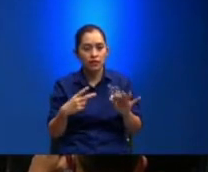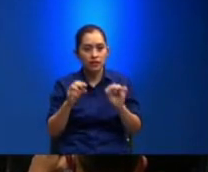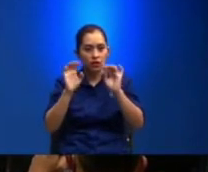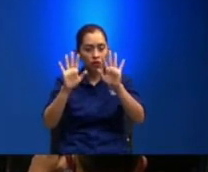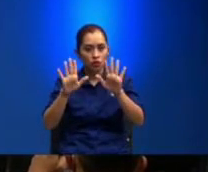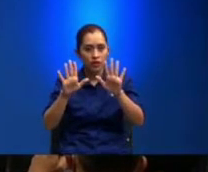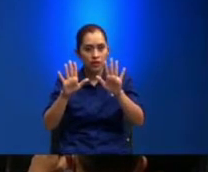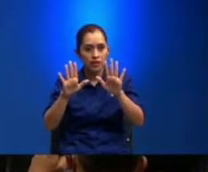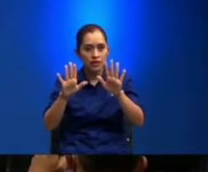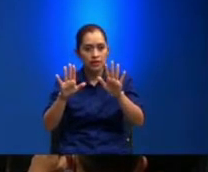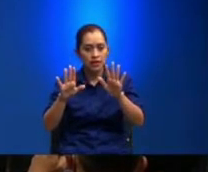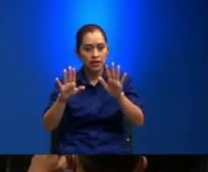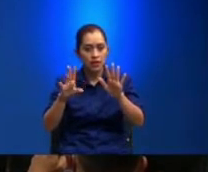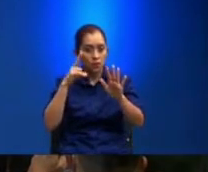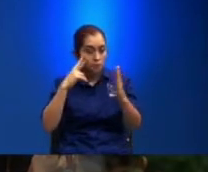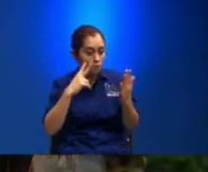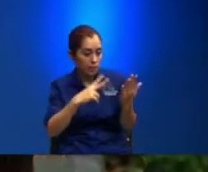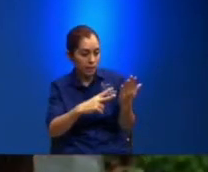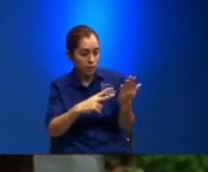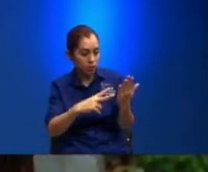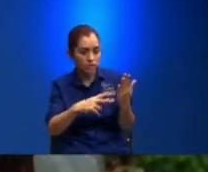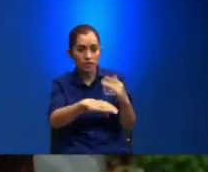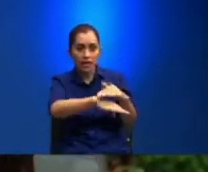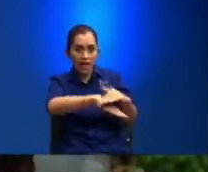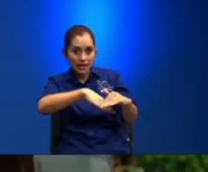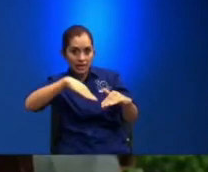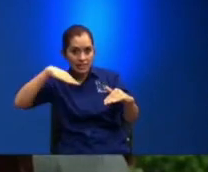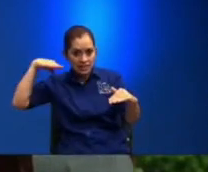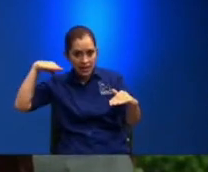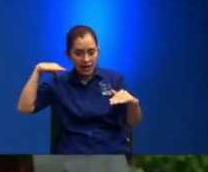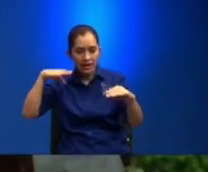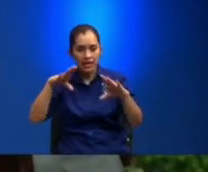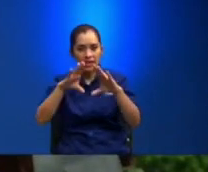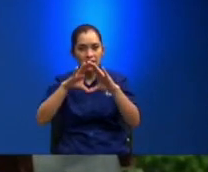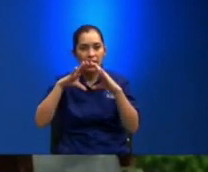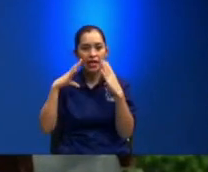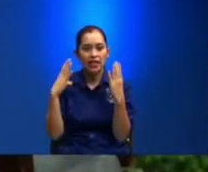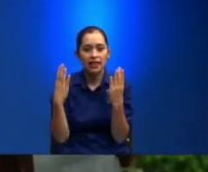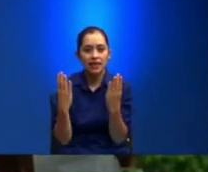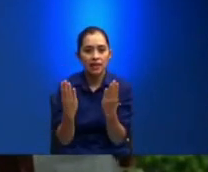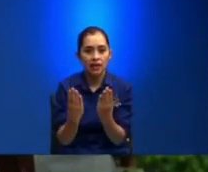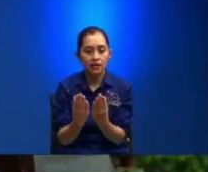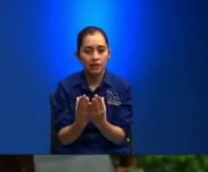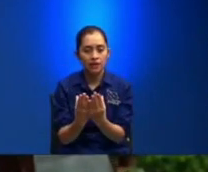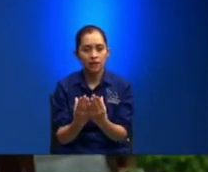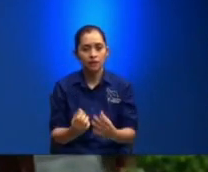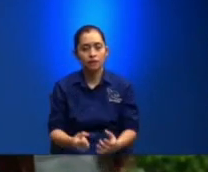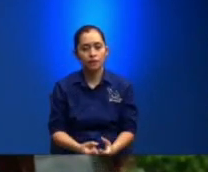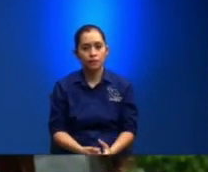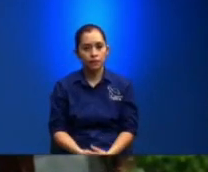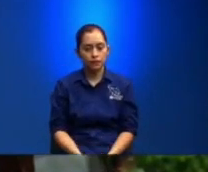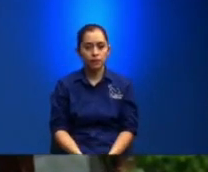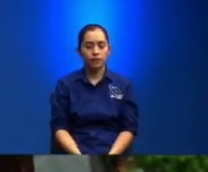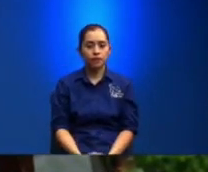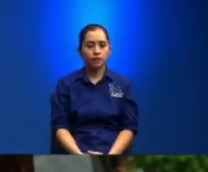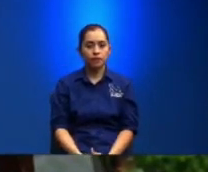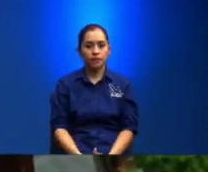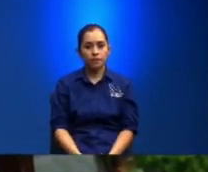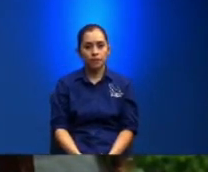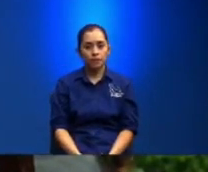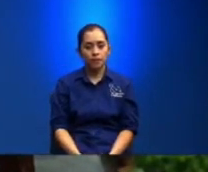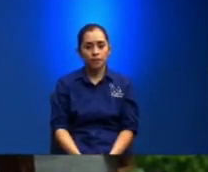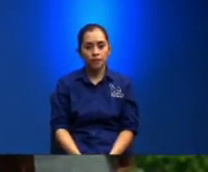salir de la tierra entonces dice sí pero estos son mis sacados del medio de la tierra